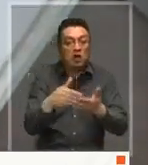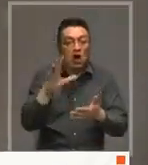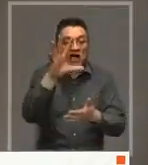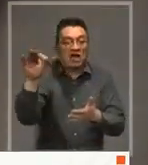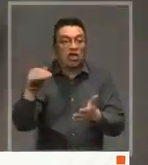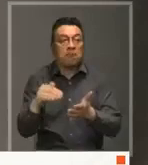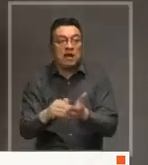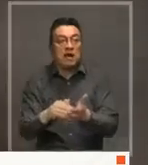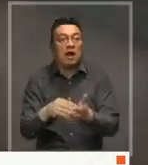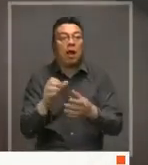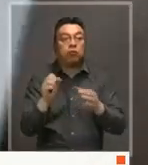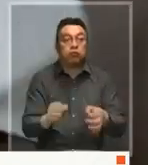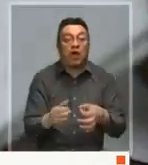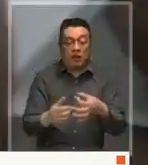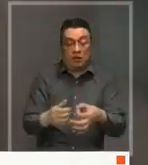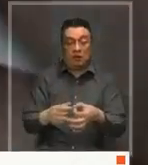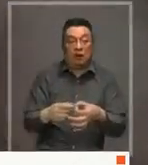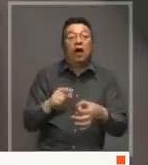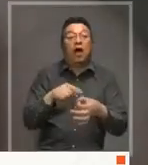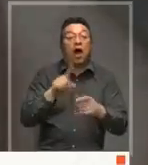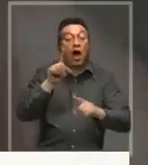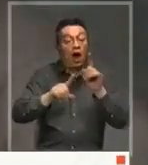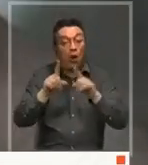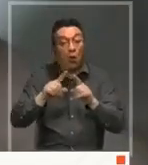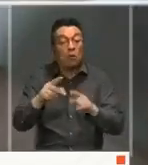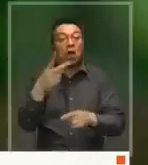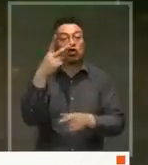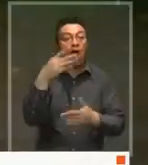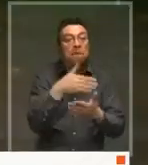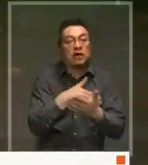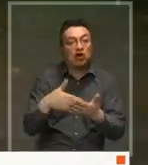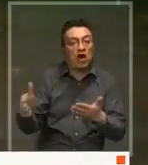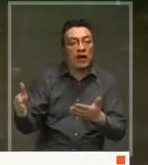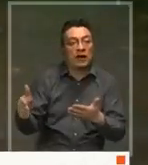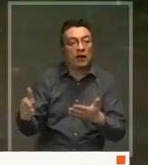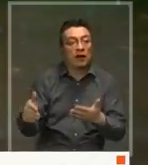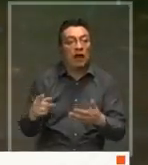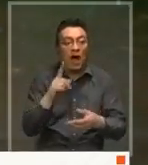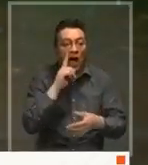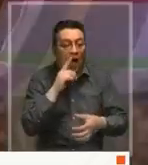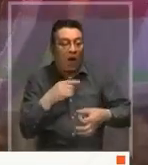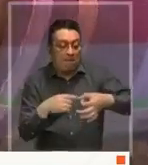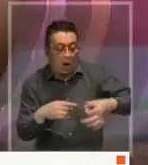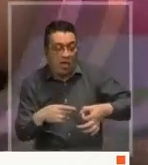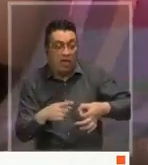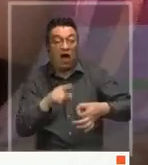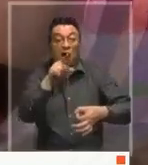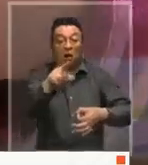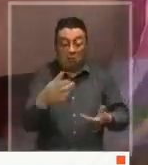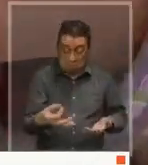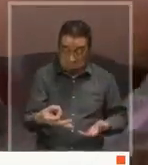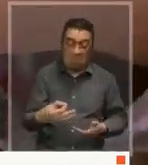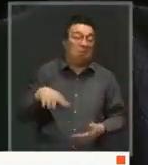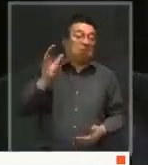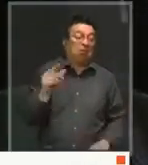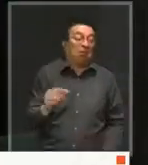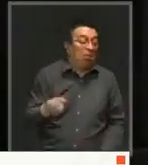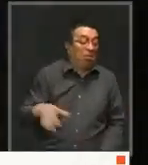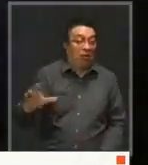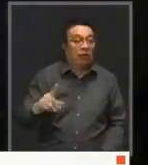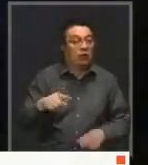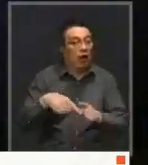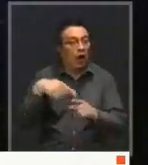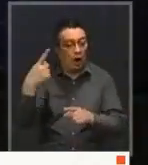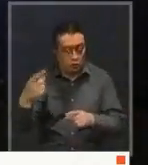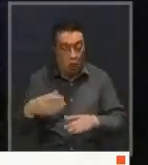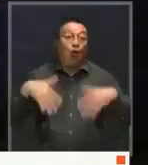1.500.000 pesos por tenerla. Hay otros que llegan a los 2 millones. Hay monedas que quizás para usted no valgan nada, pero para otros